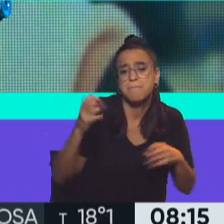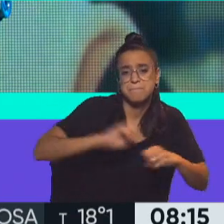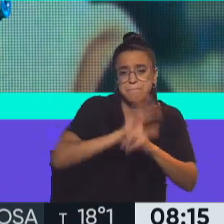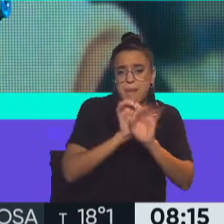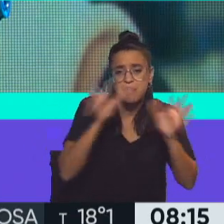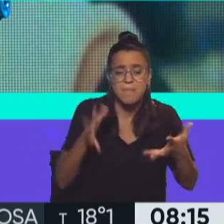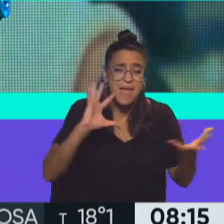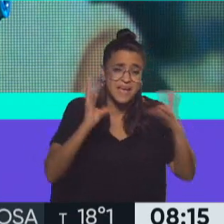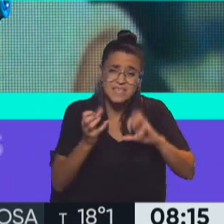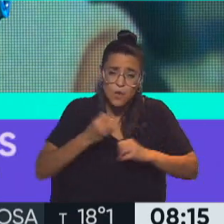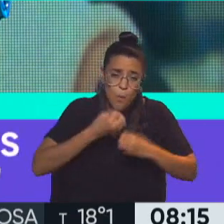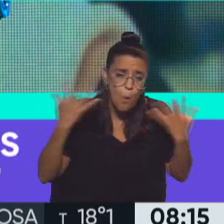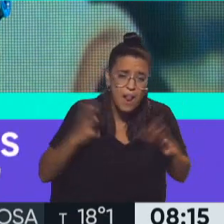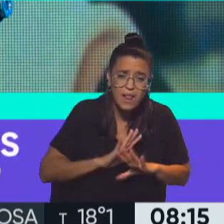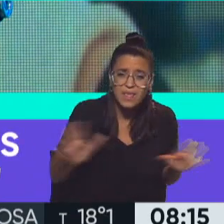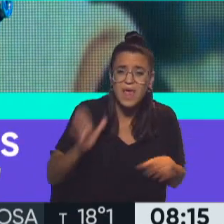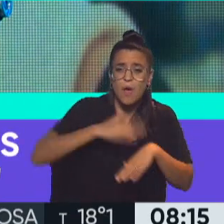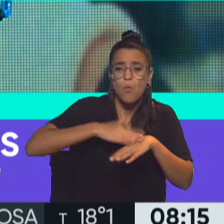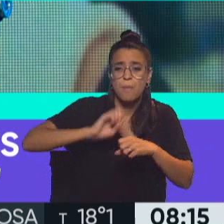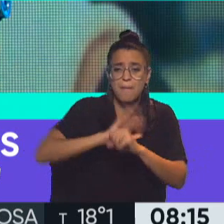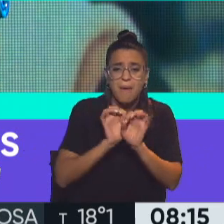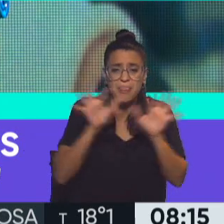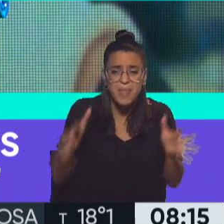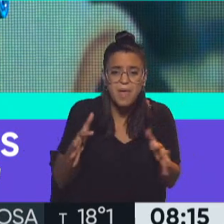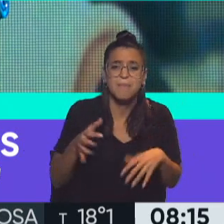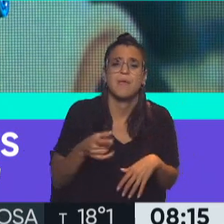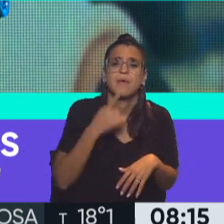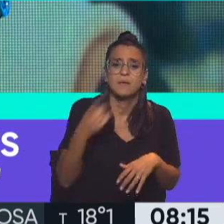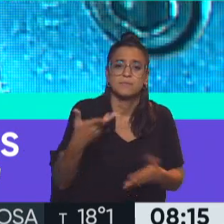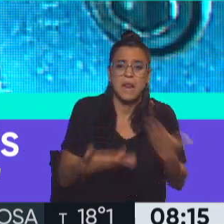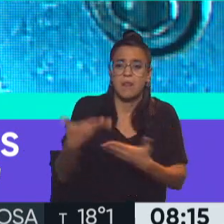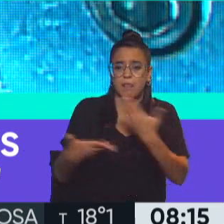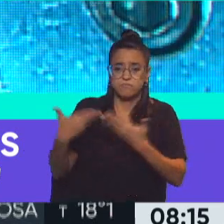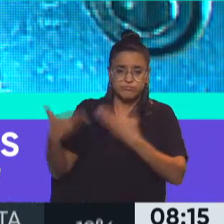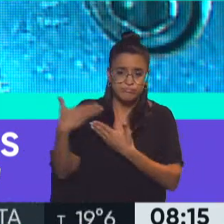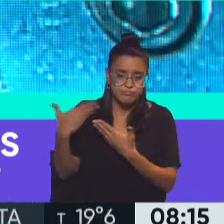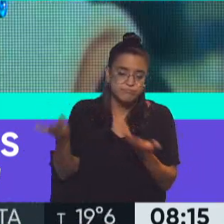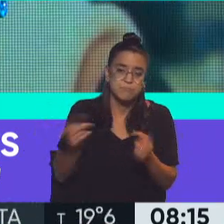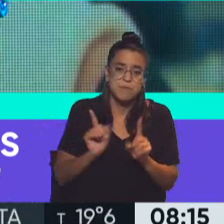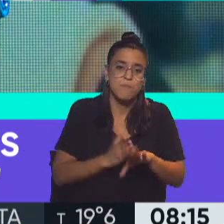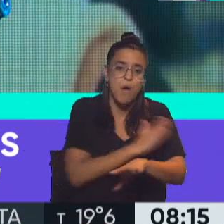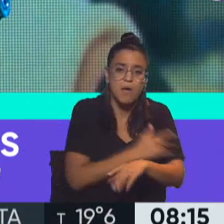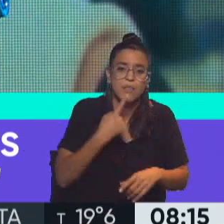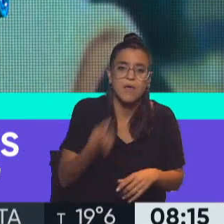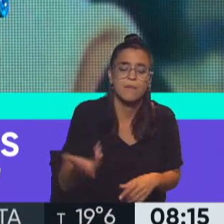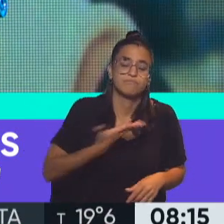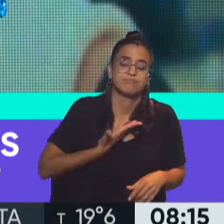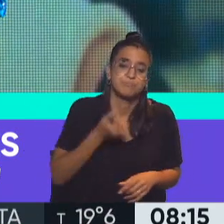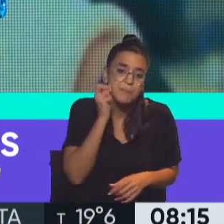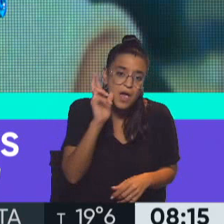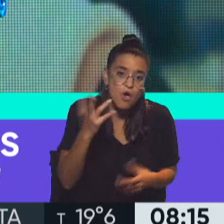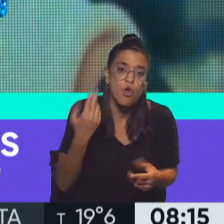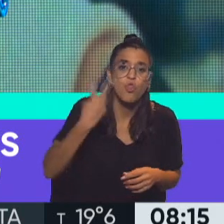crisis como la que tuviste con la pandemia tiene características regresivas. Esto que mencionaba recién. Afecta peor